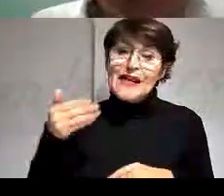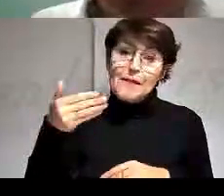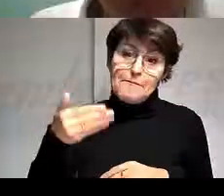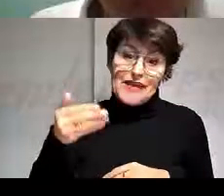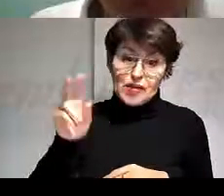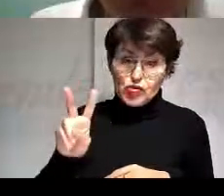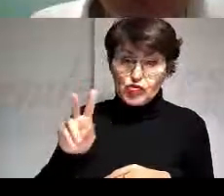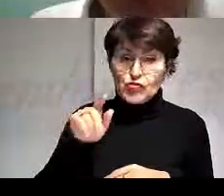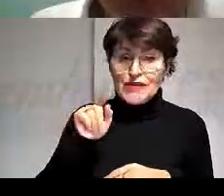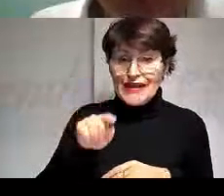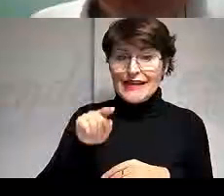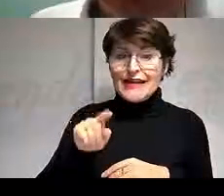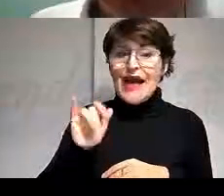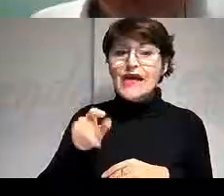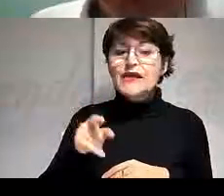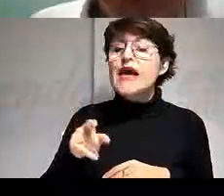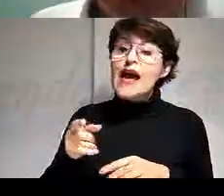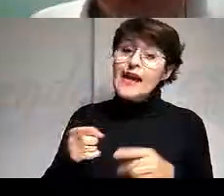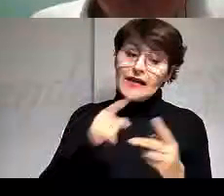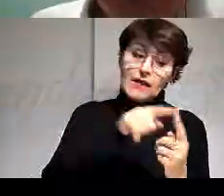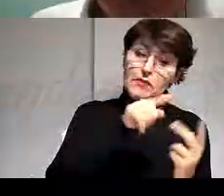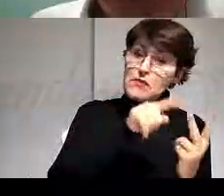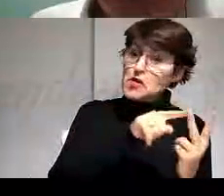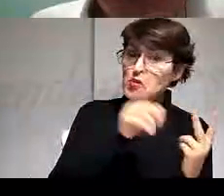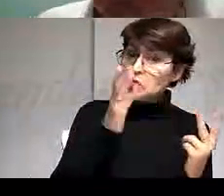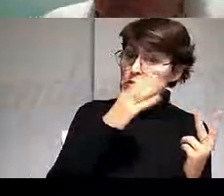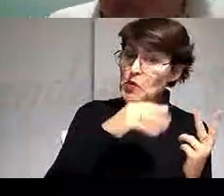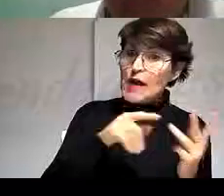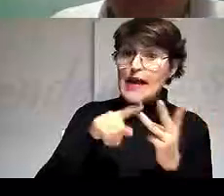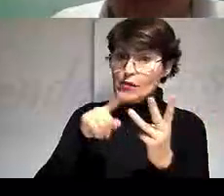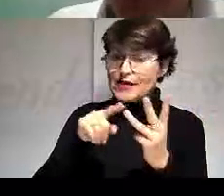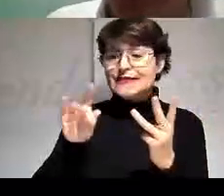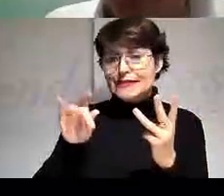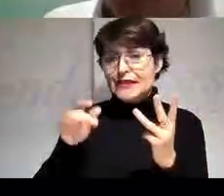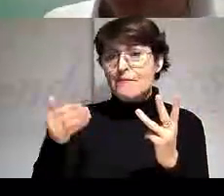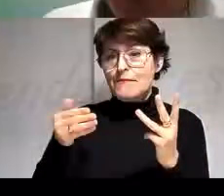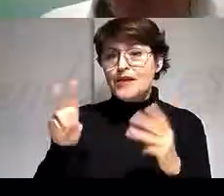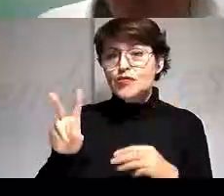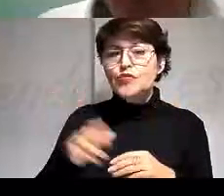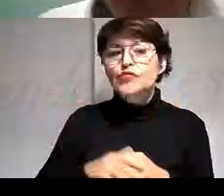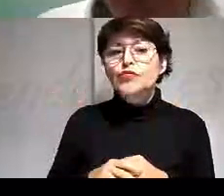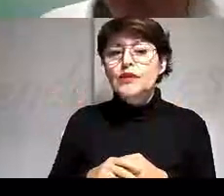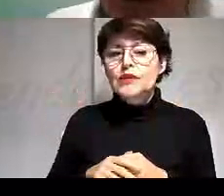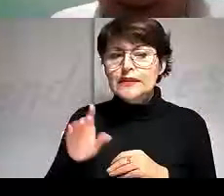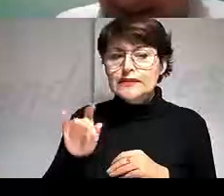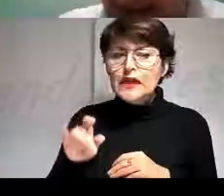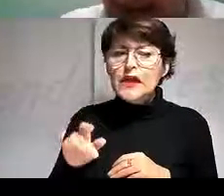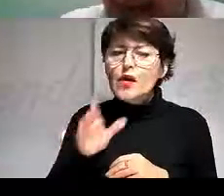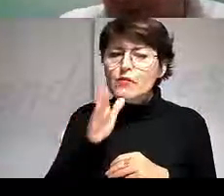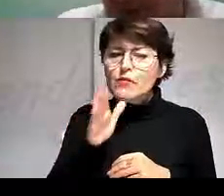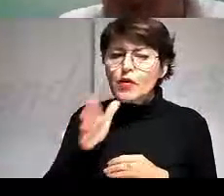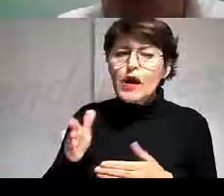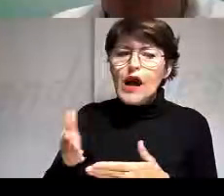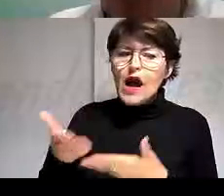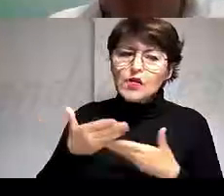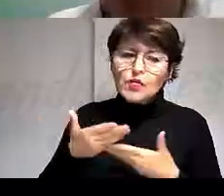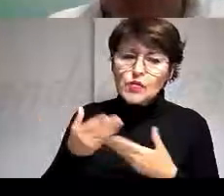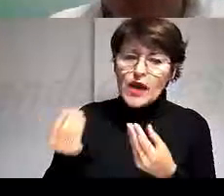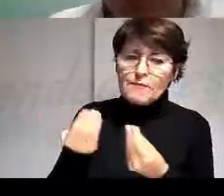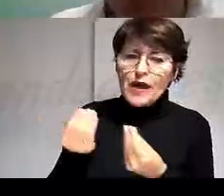dos anteriores, nos interesa porque fundamentalmente está implicada o acelera la producción de